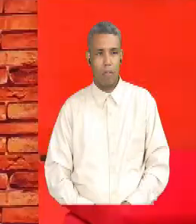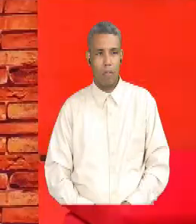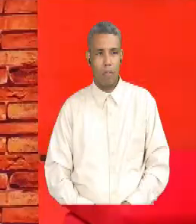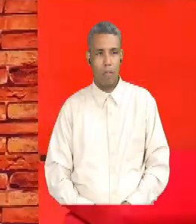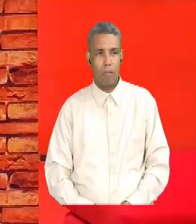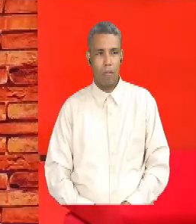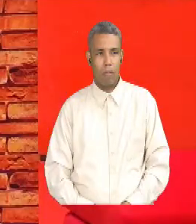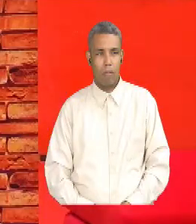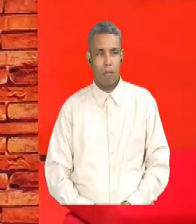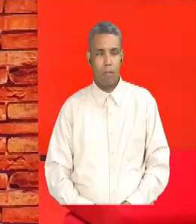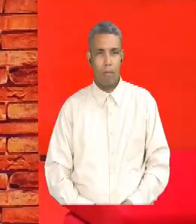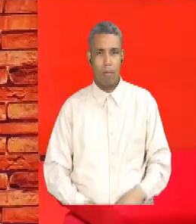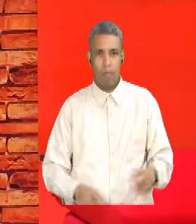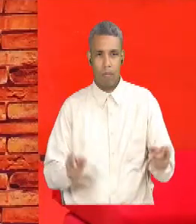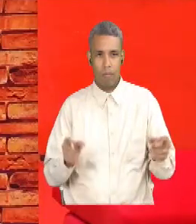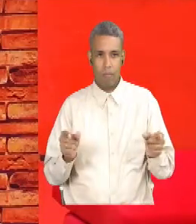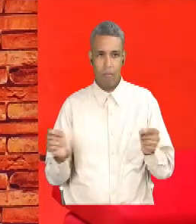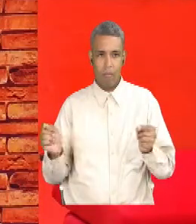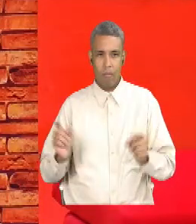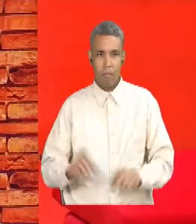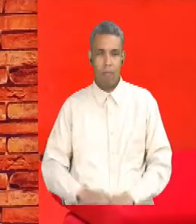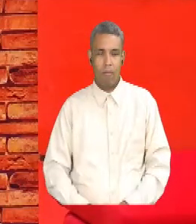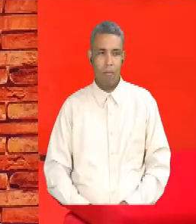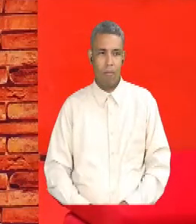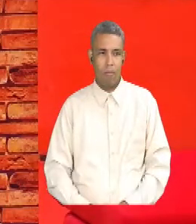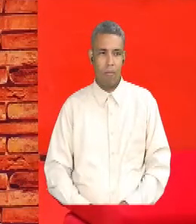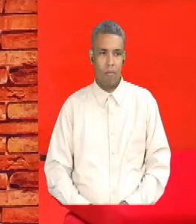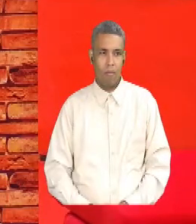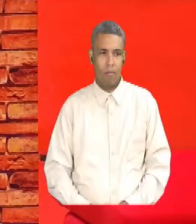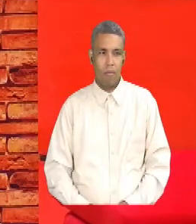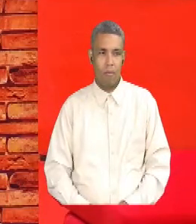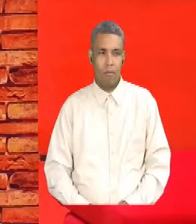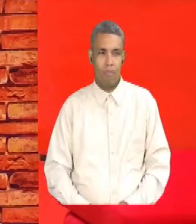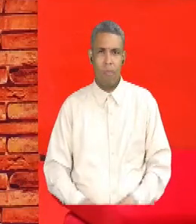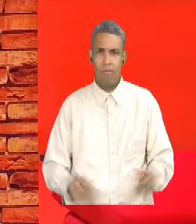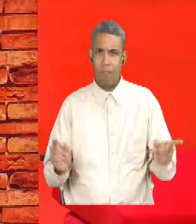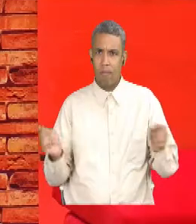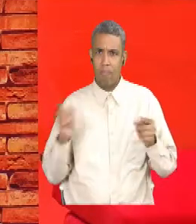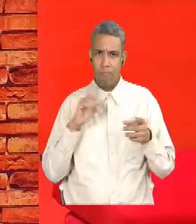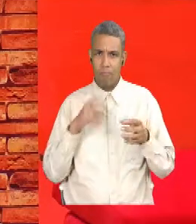Y listo. Un plato súper especial